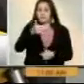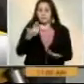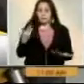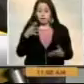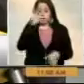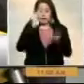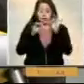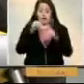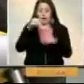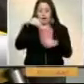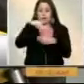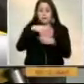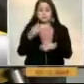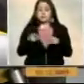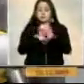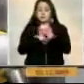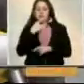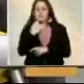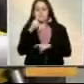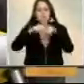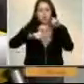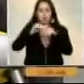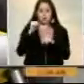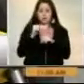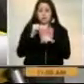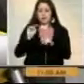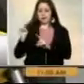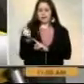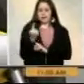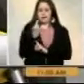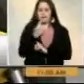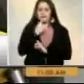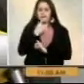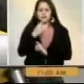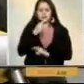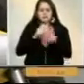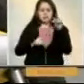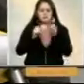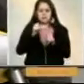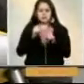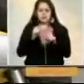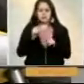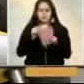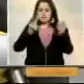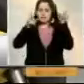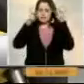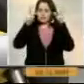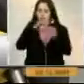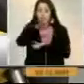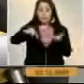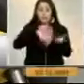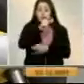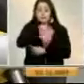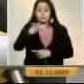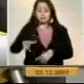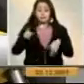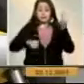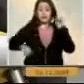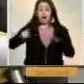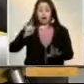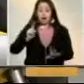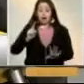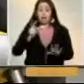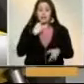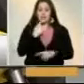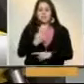esté interviniendo como uno de los competidores. Focalizado algunos temas que tienen que ver con problemas de personas en estas entidades. El